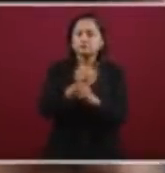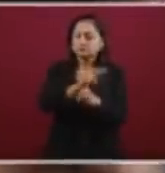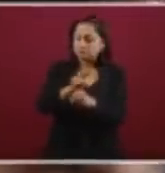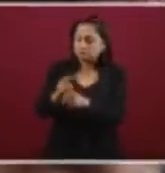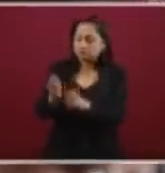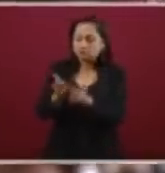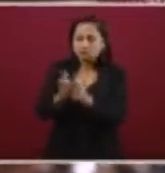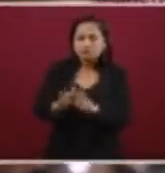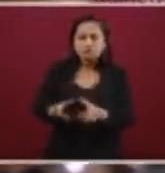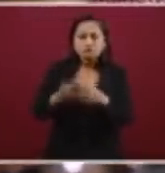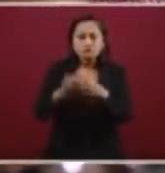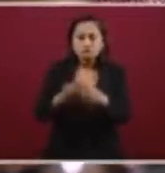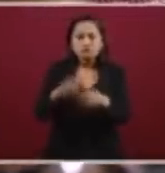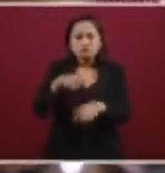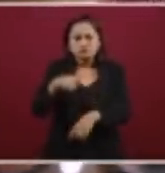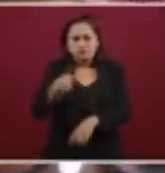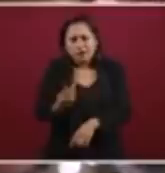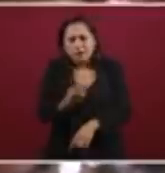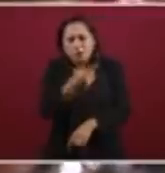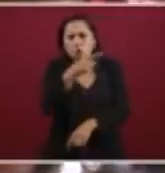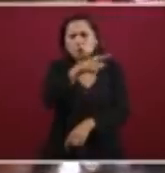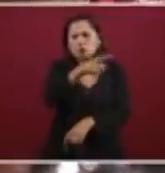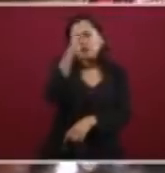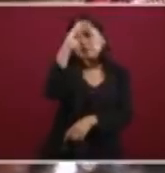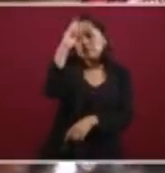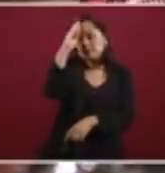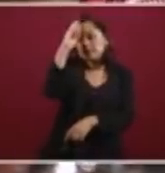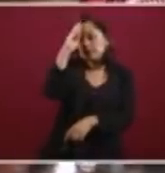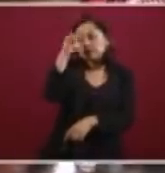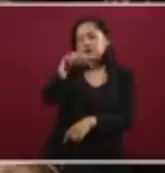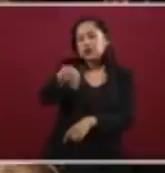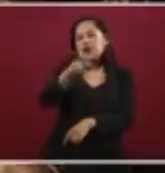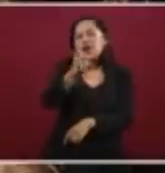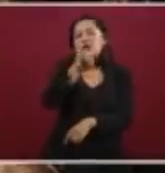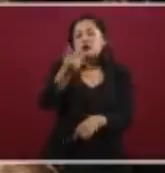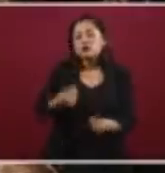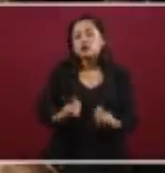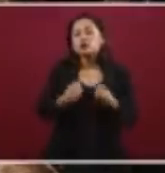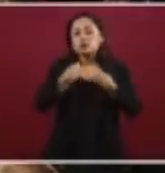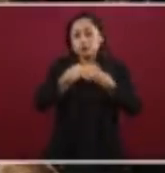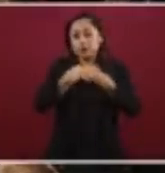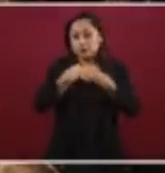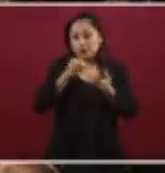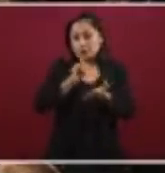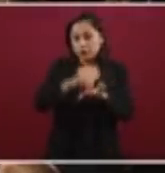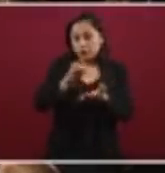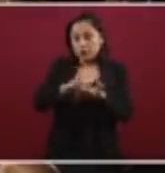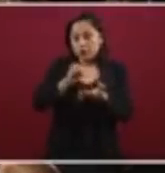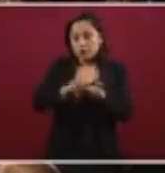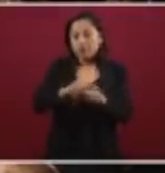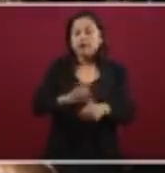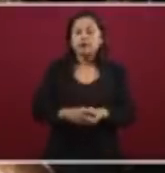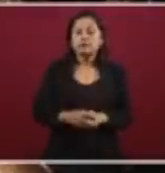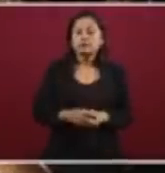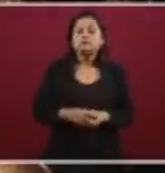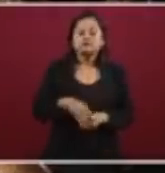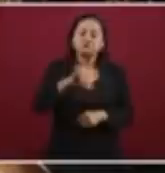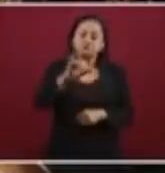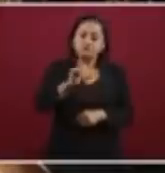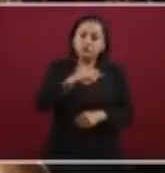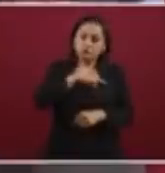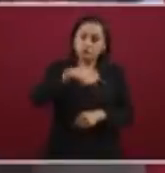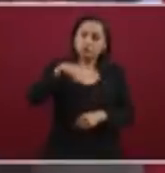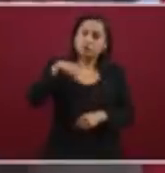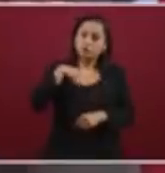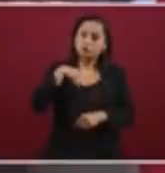buscando en vida a los normalistas está la posibilidad de que estén vivos lo hemos señalado desde un principio tenemos dos líneas de investigación fundamentales la